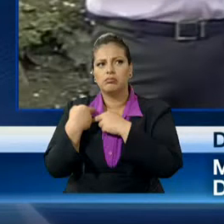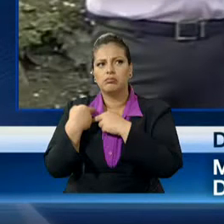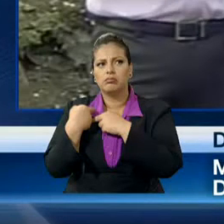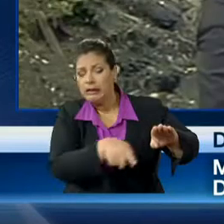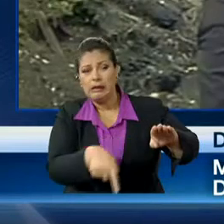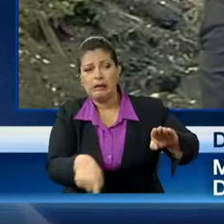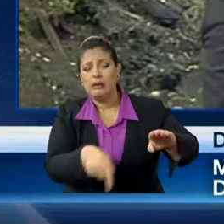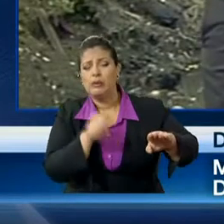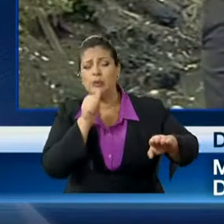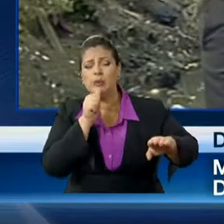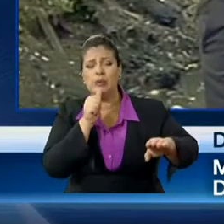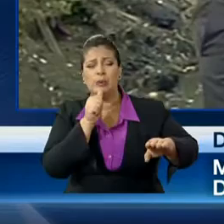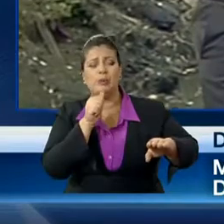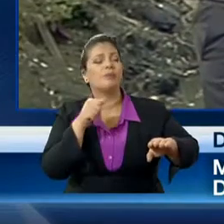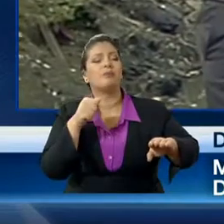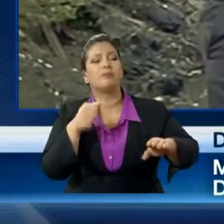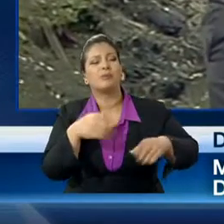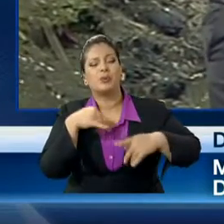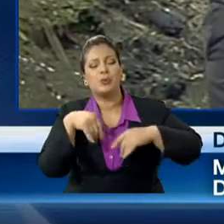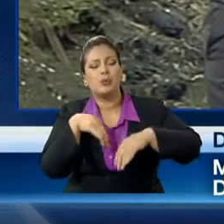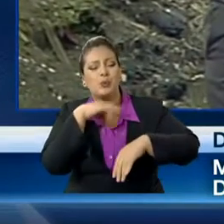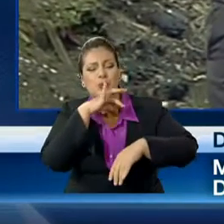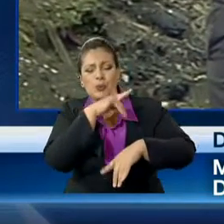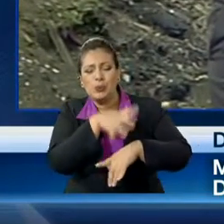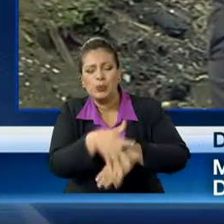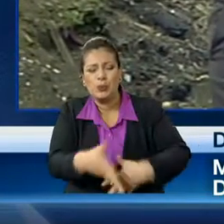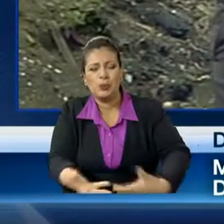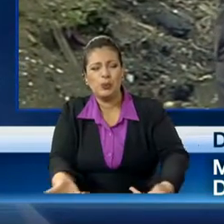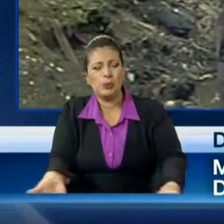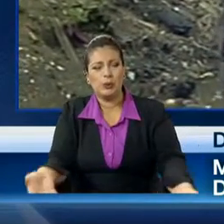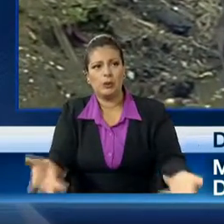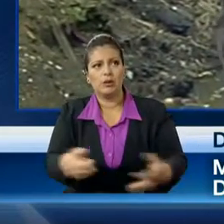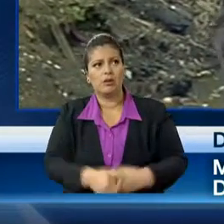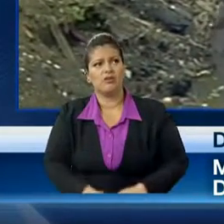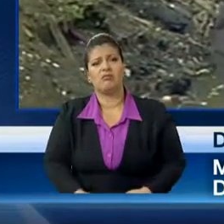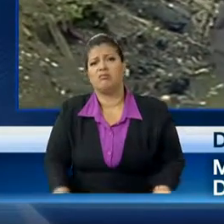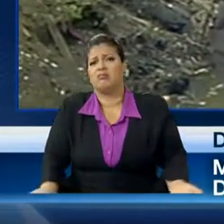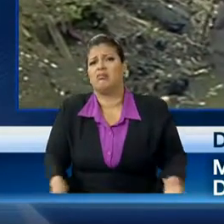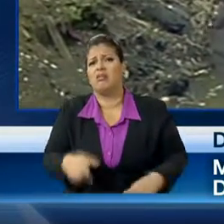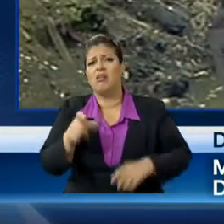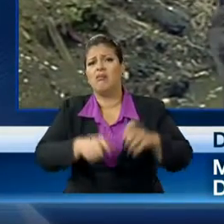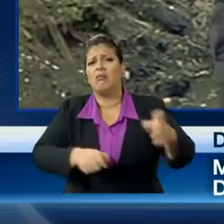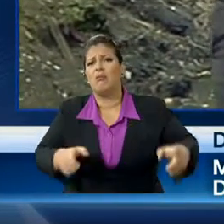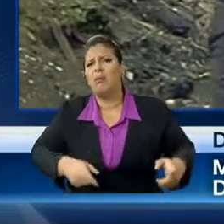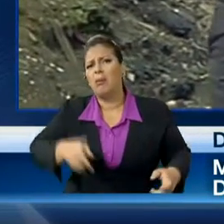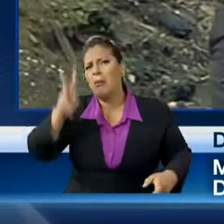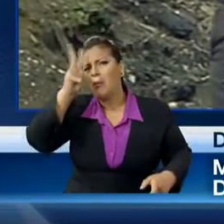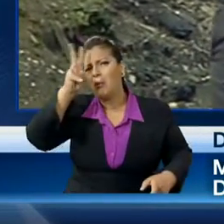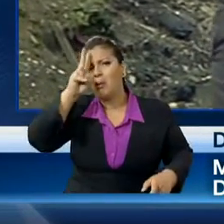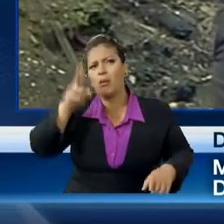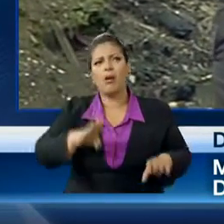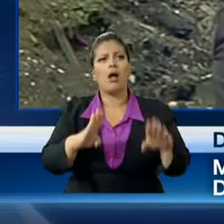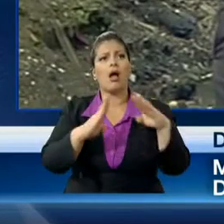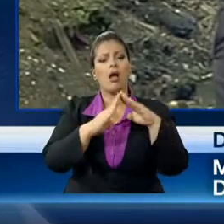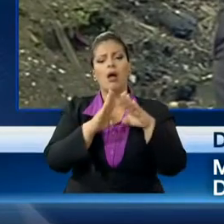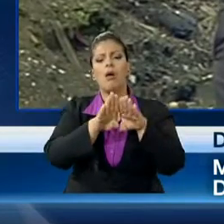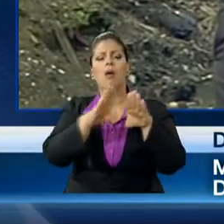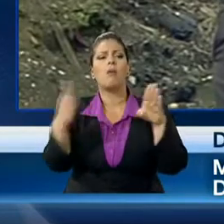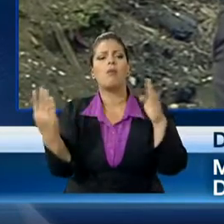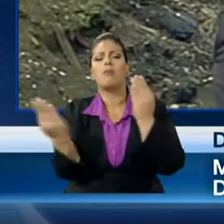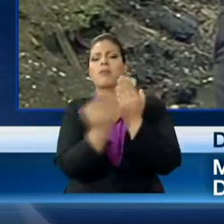abren la ventana de la casa y automáticamente botan la funda de basura, porque lo que estamos viendo, desafortunadamente, son